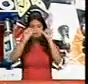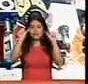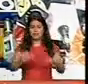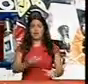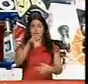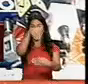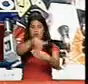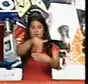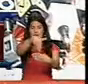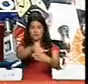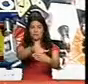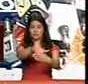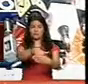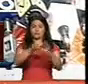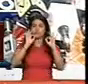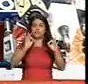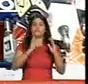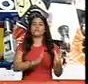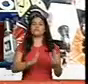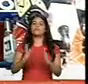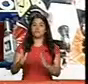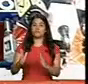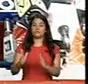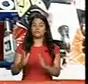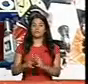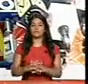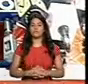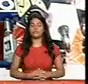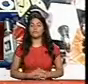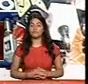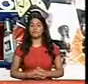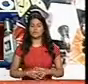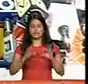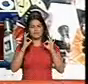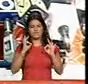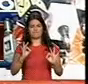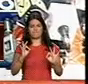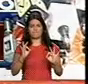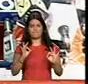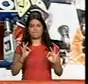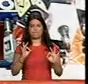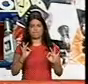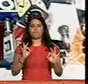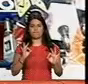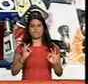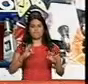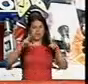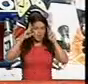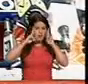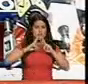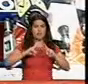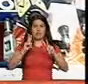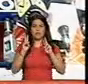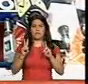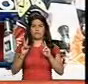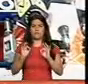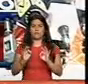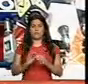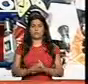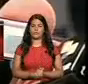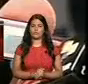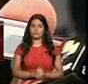electoral tan bien organizado tan seguro tan transparente